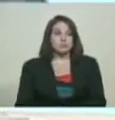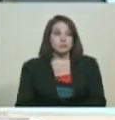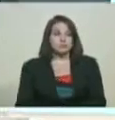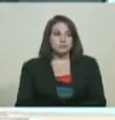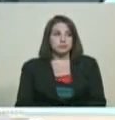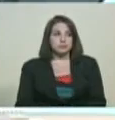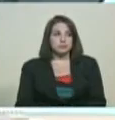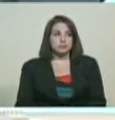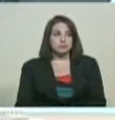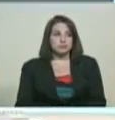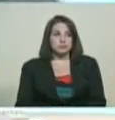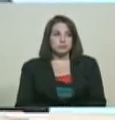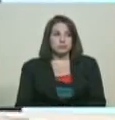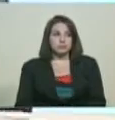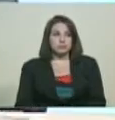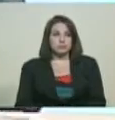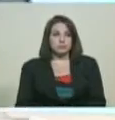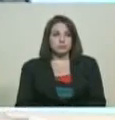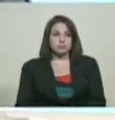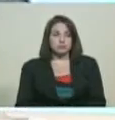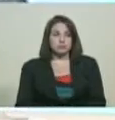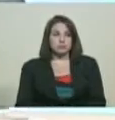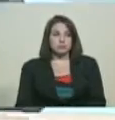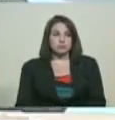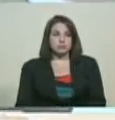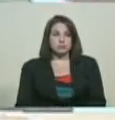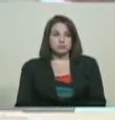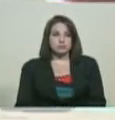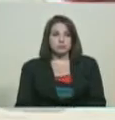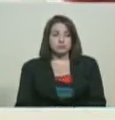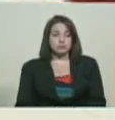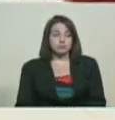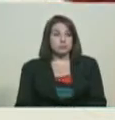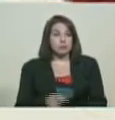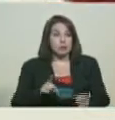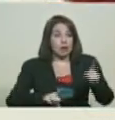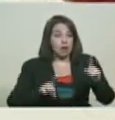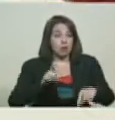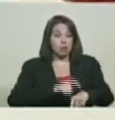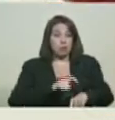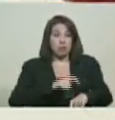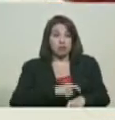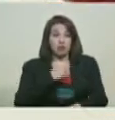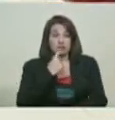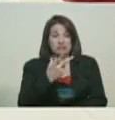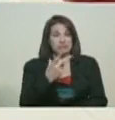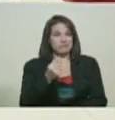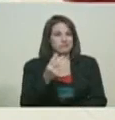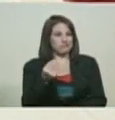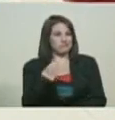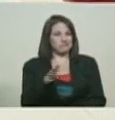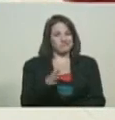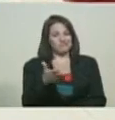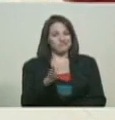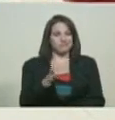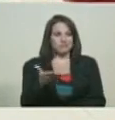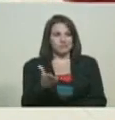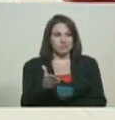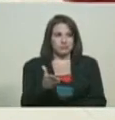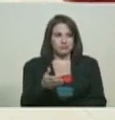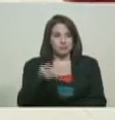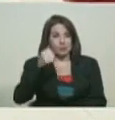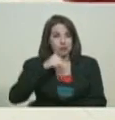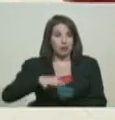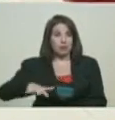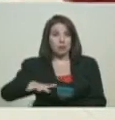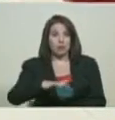un segundo sector que en algún momento lo han llamado ni ni independiente de la población